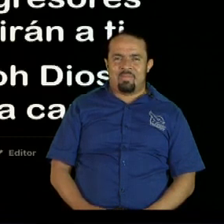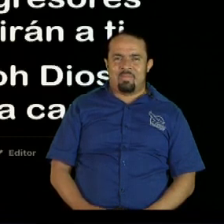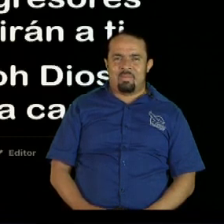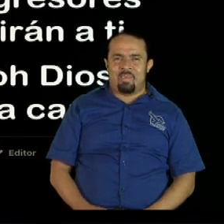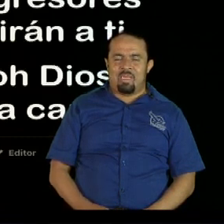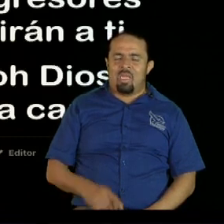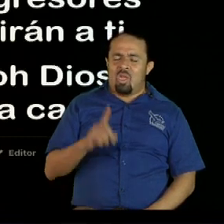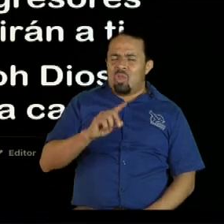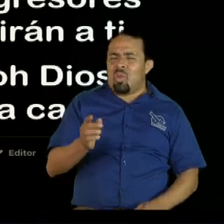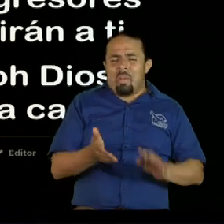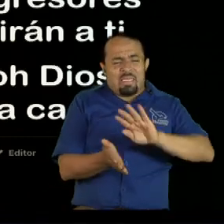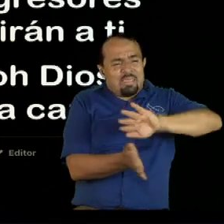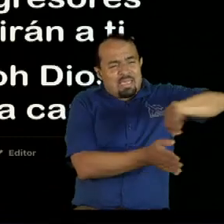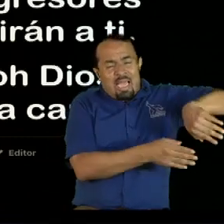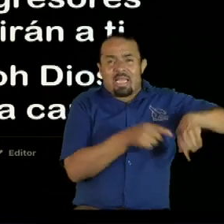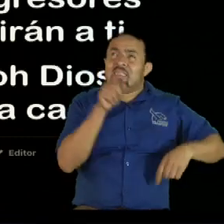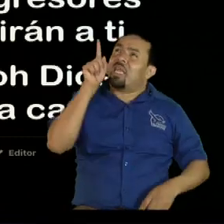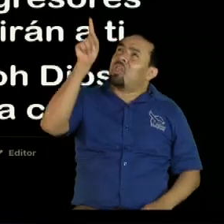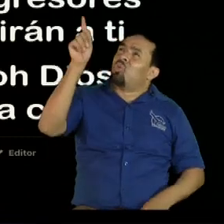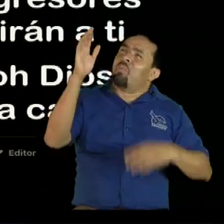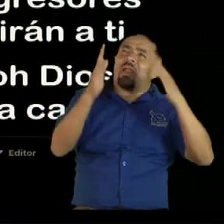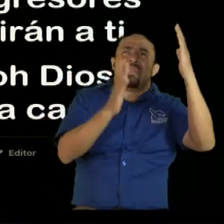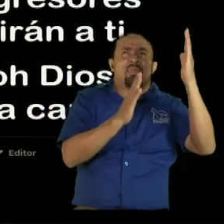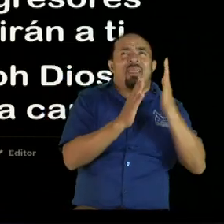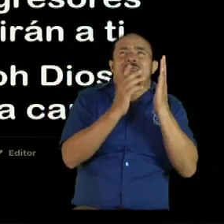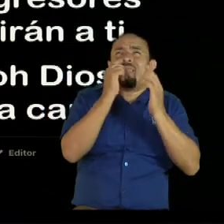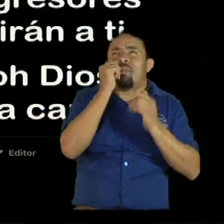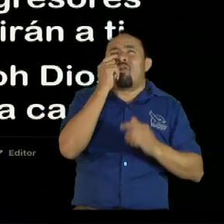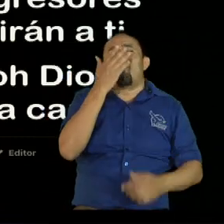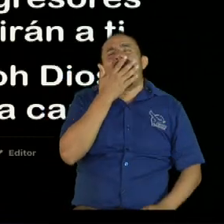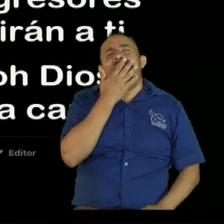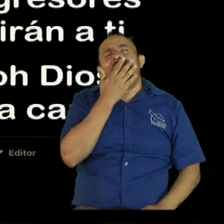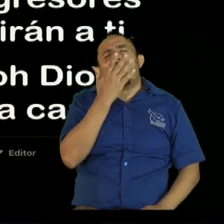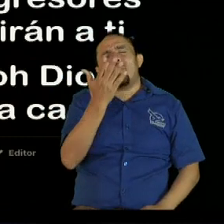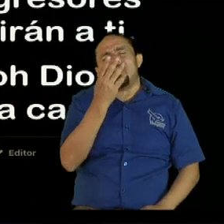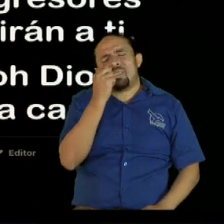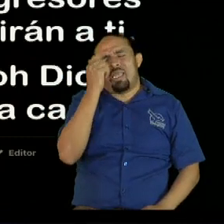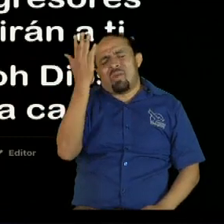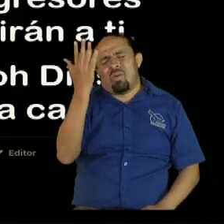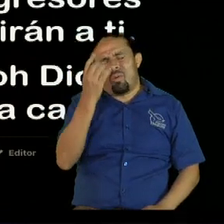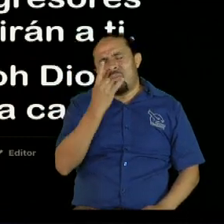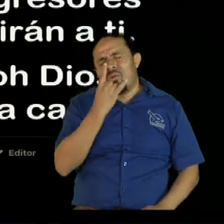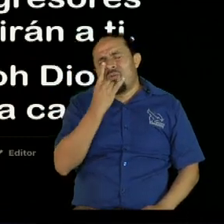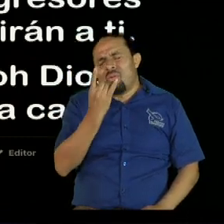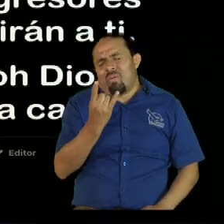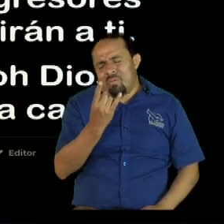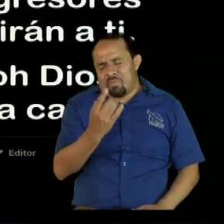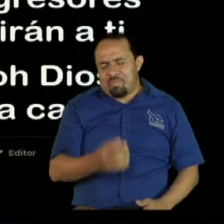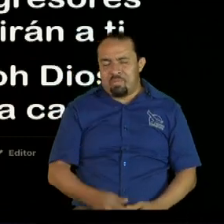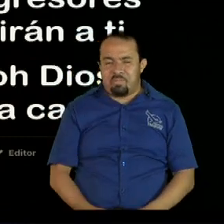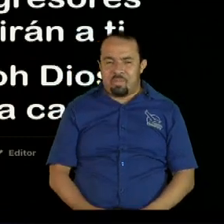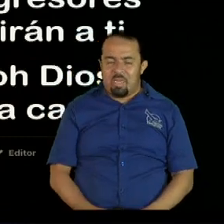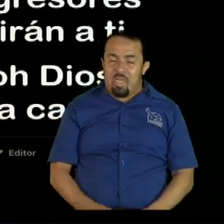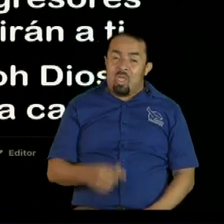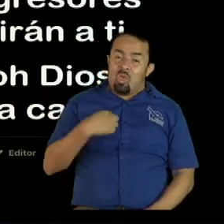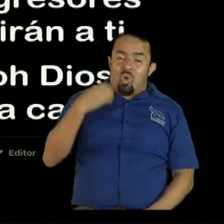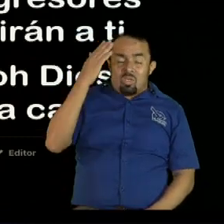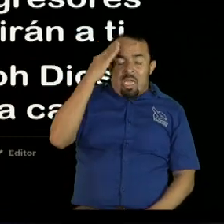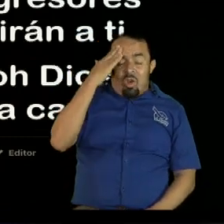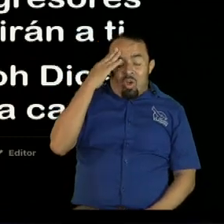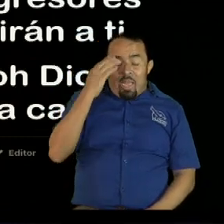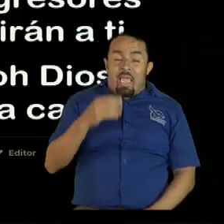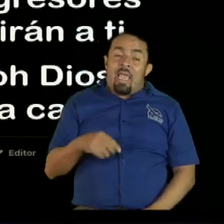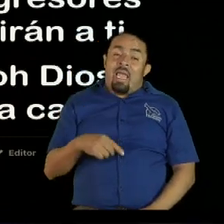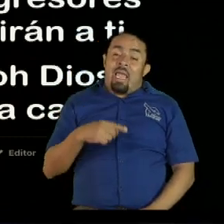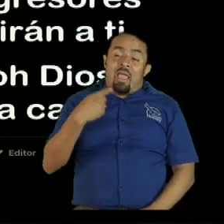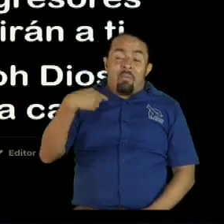No me eches de tu presencia. Ya sé lo que le pasó a Caín, lo echaste de tu presencia. Ya sé lo que le pasó al rey Saúl,